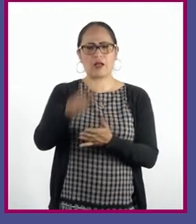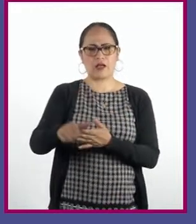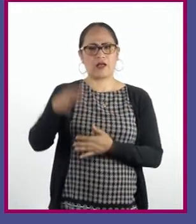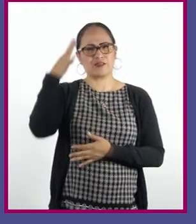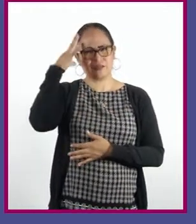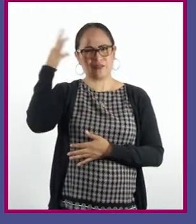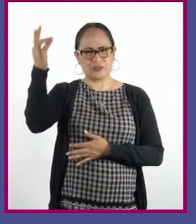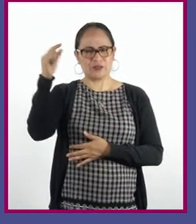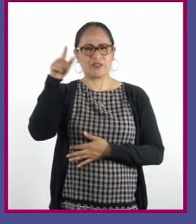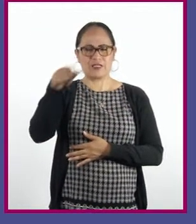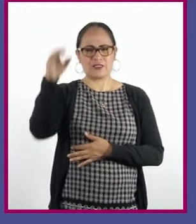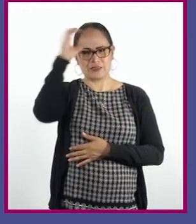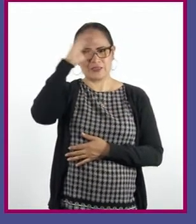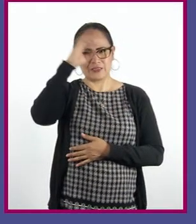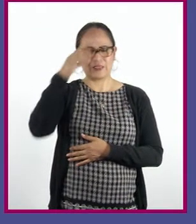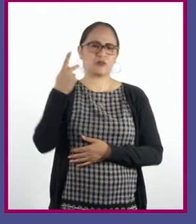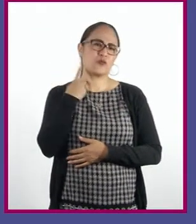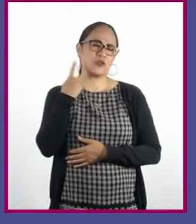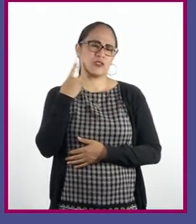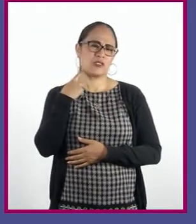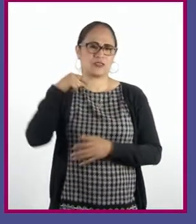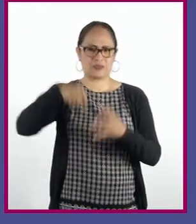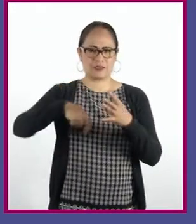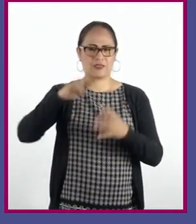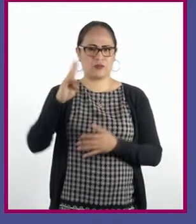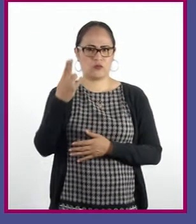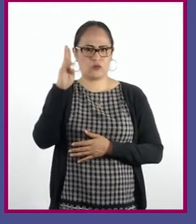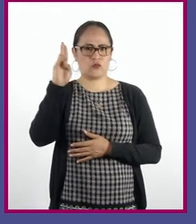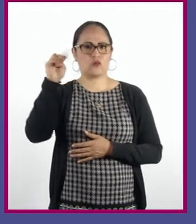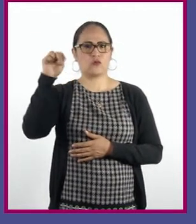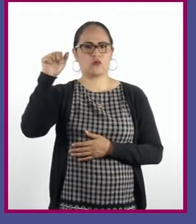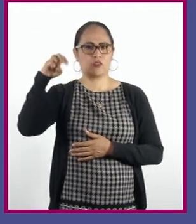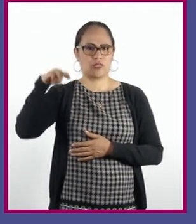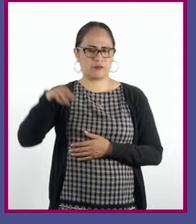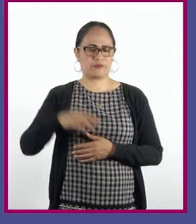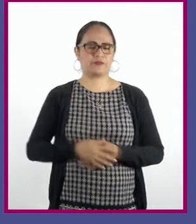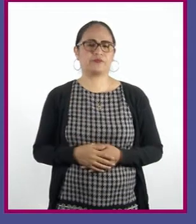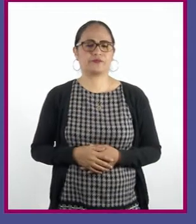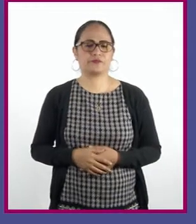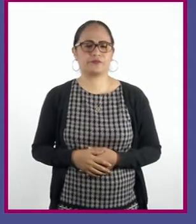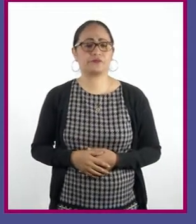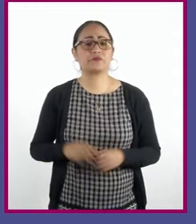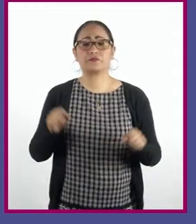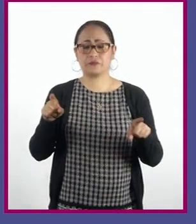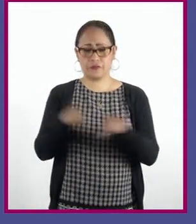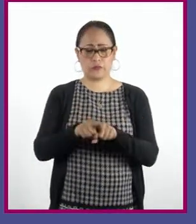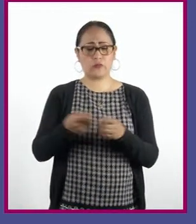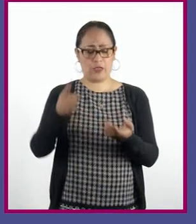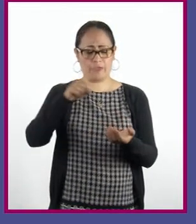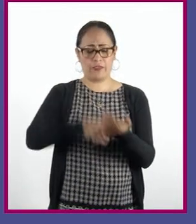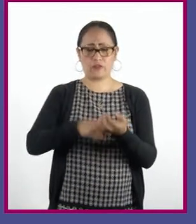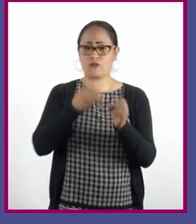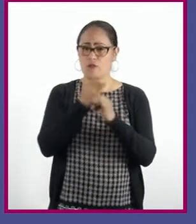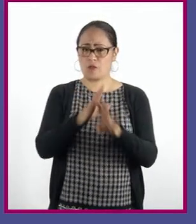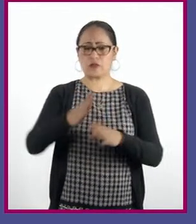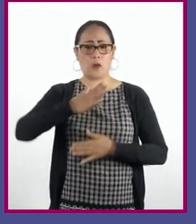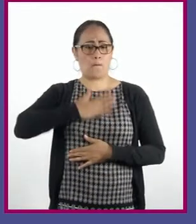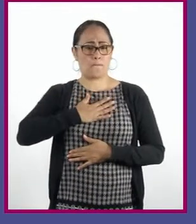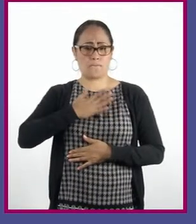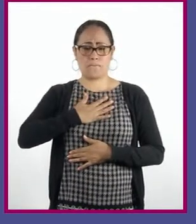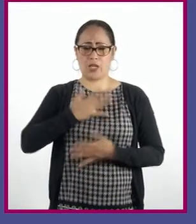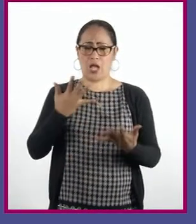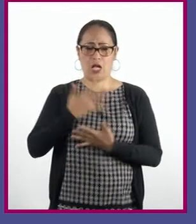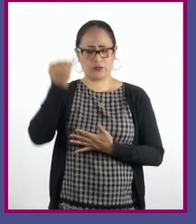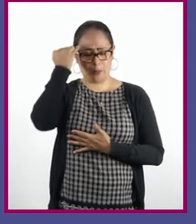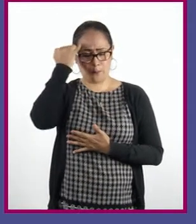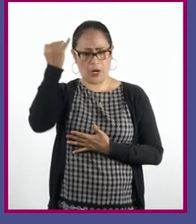de la Universidad Nacional Autónoma de México. Asimismo, hago constar que el contenido presentado es producto de mi contribución